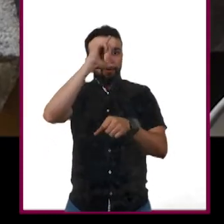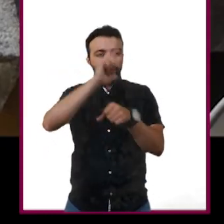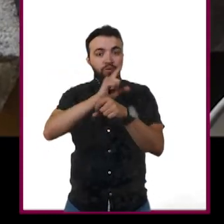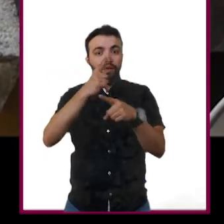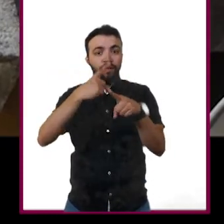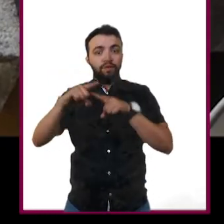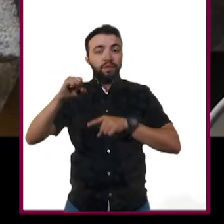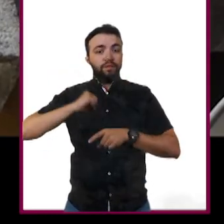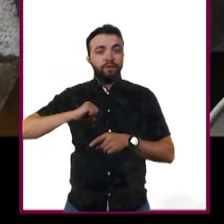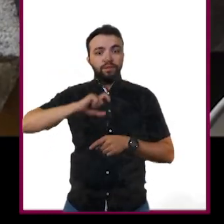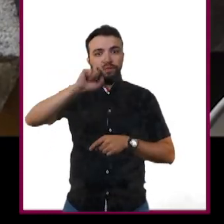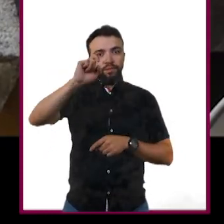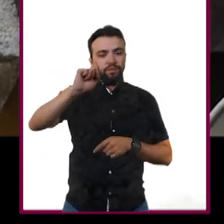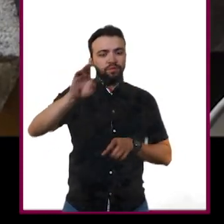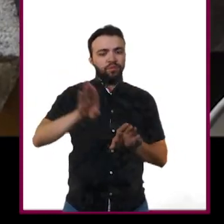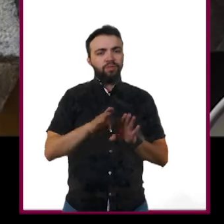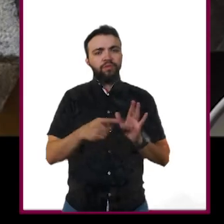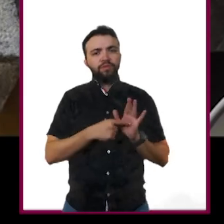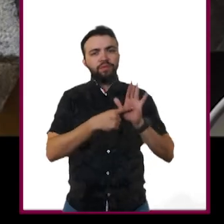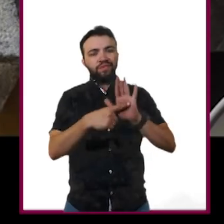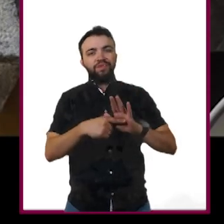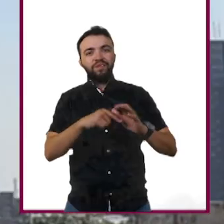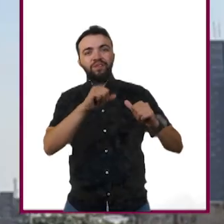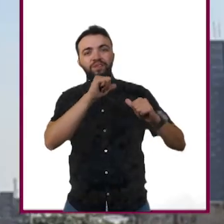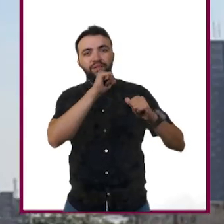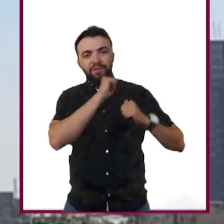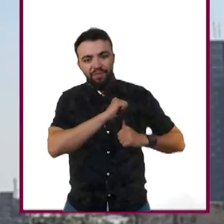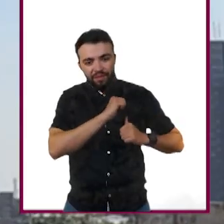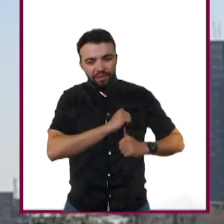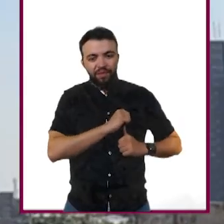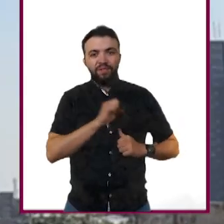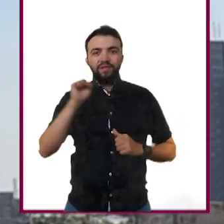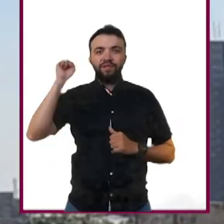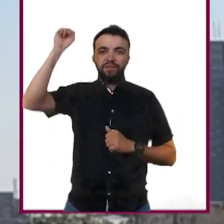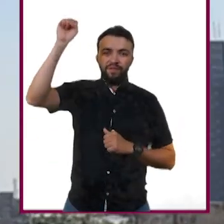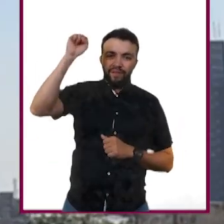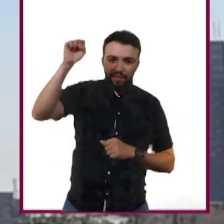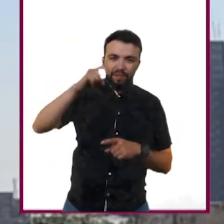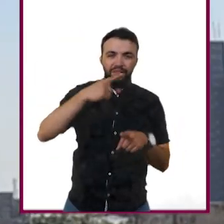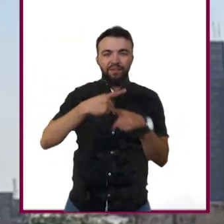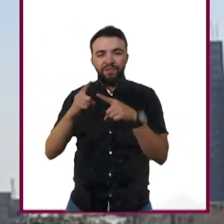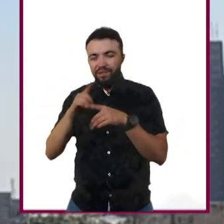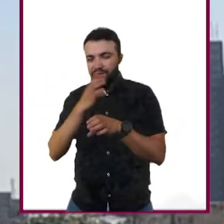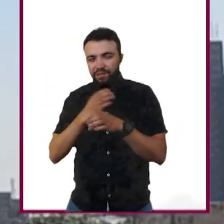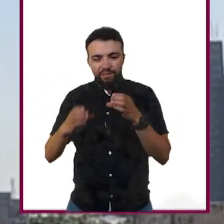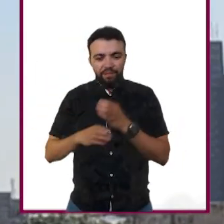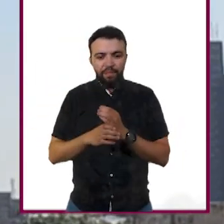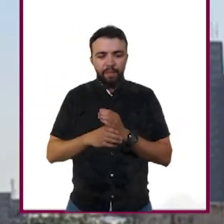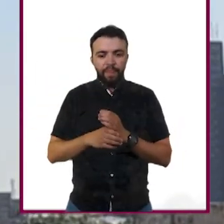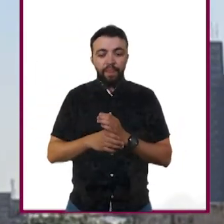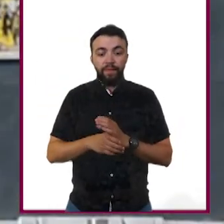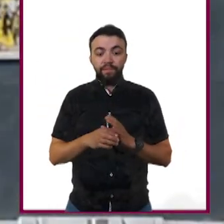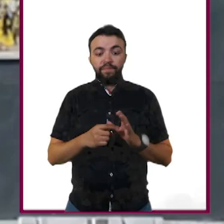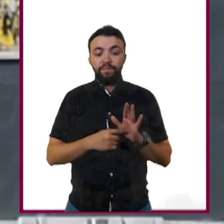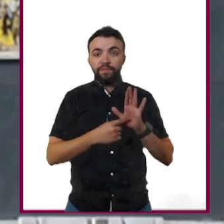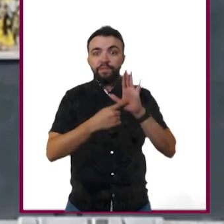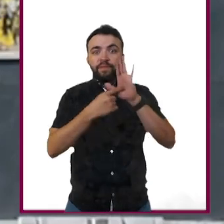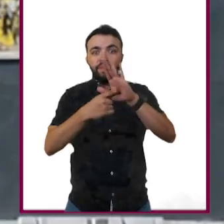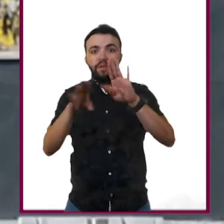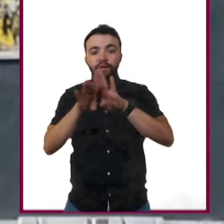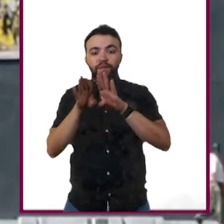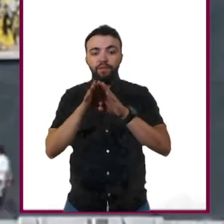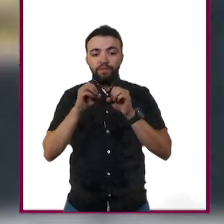siglo XX. Representan arengas militares, manifestaciones políticas y protestas públicas. La pieza transmitió un